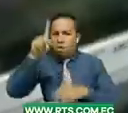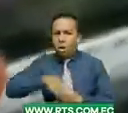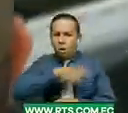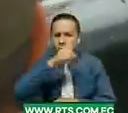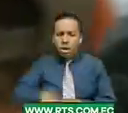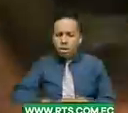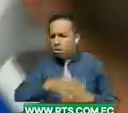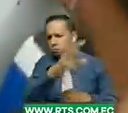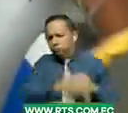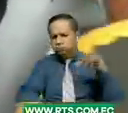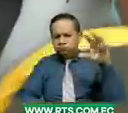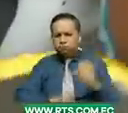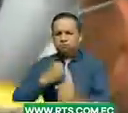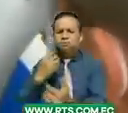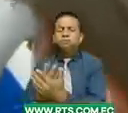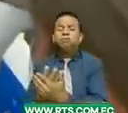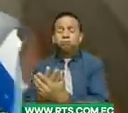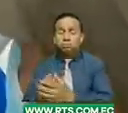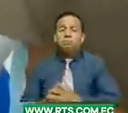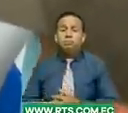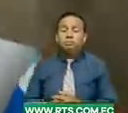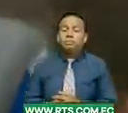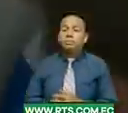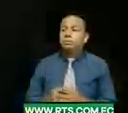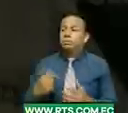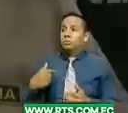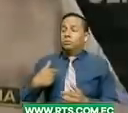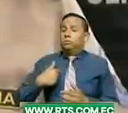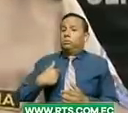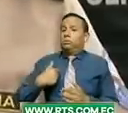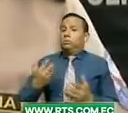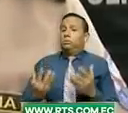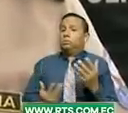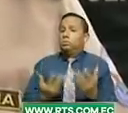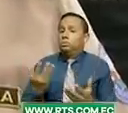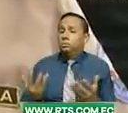estado de excepción que aún rige en el país. Estamos en el momento,